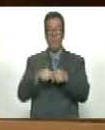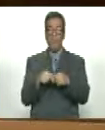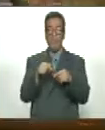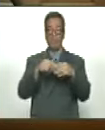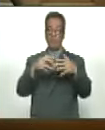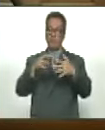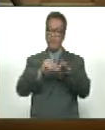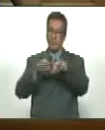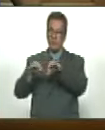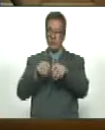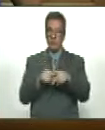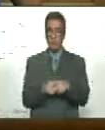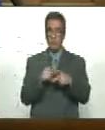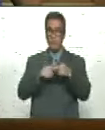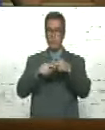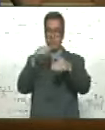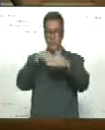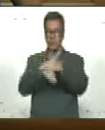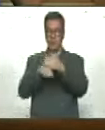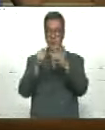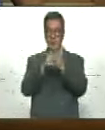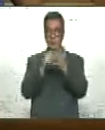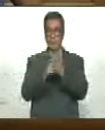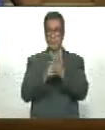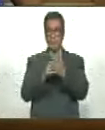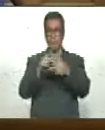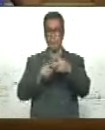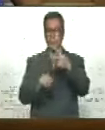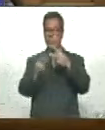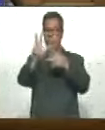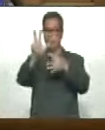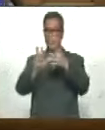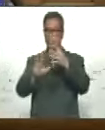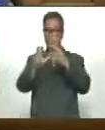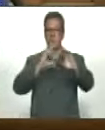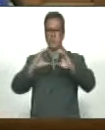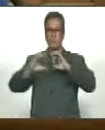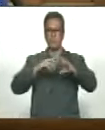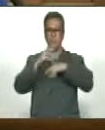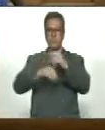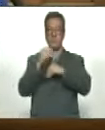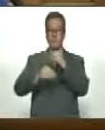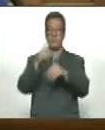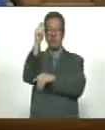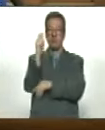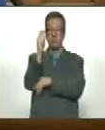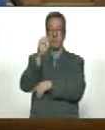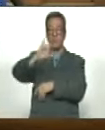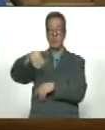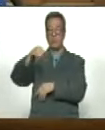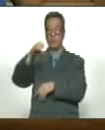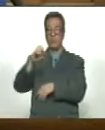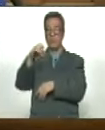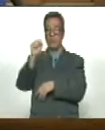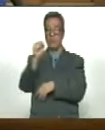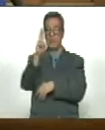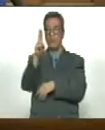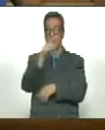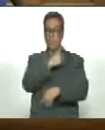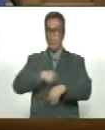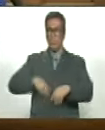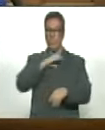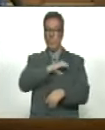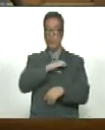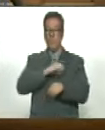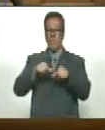ciudadana secretaria. Siguiente punto de la cuenta. Punto número 3. Comunicación suscrita por el diputado Jesús Faría Tortosa, presidente